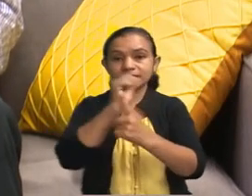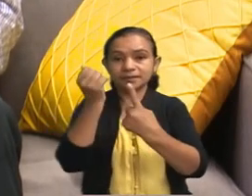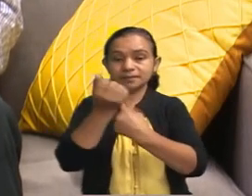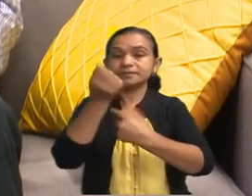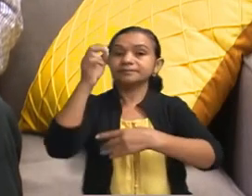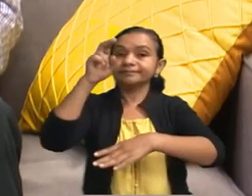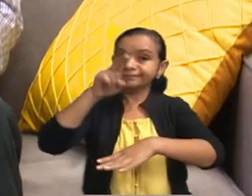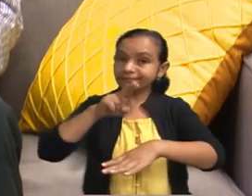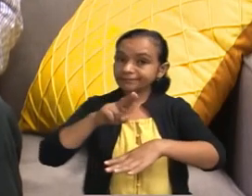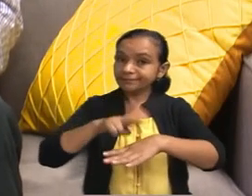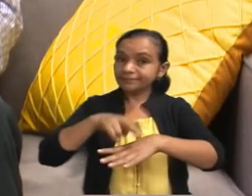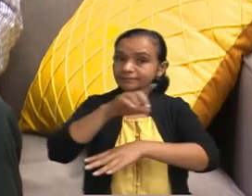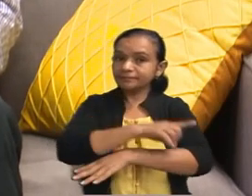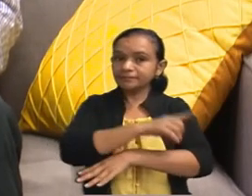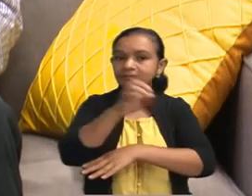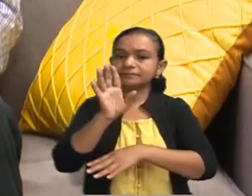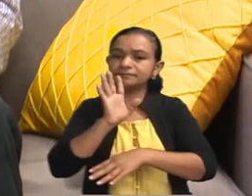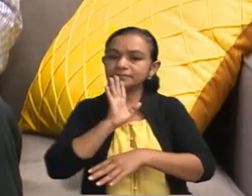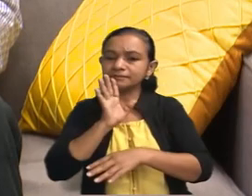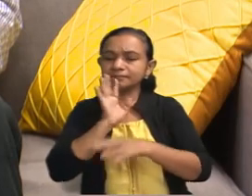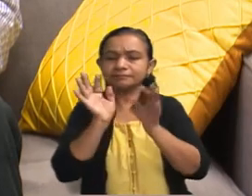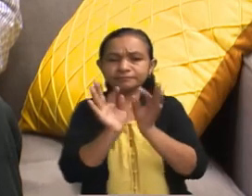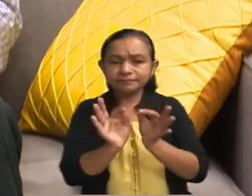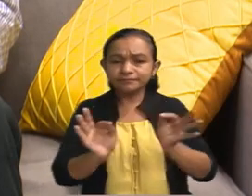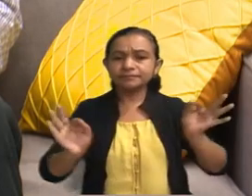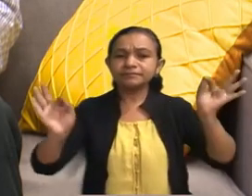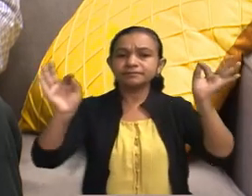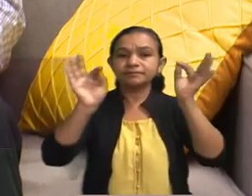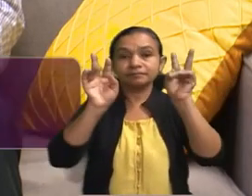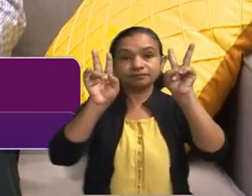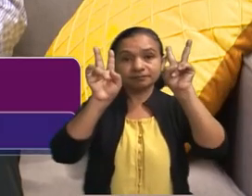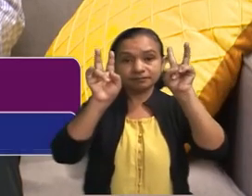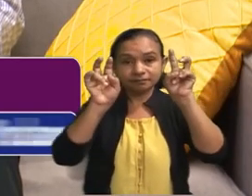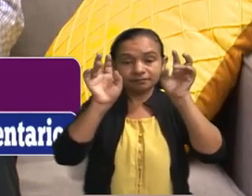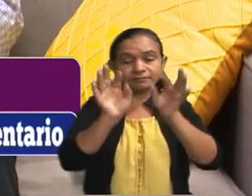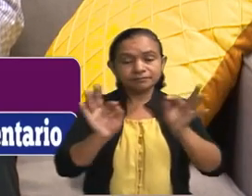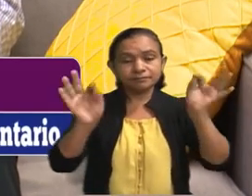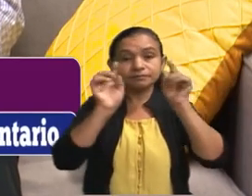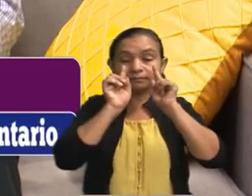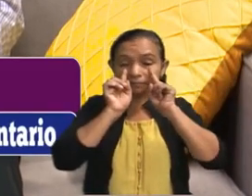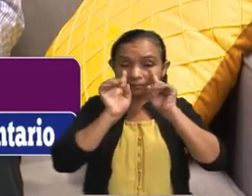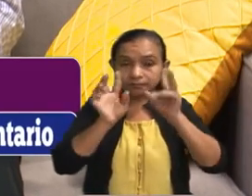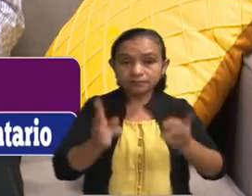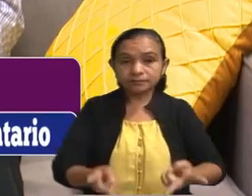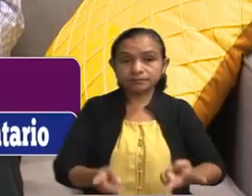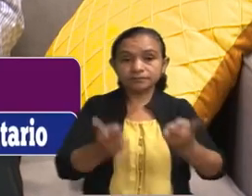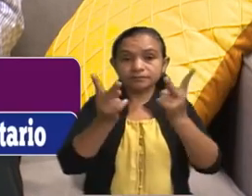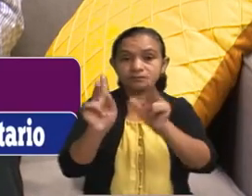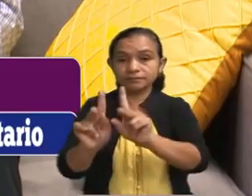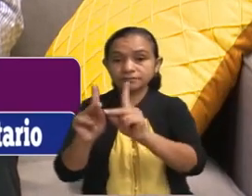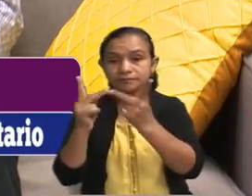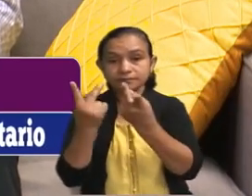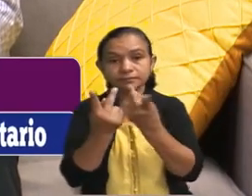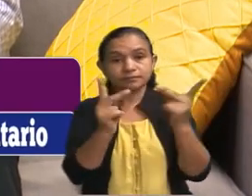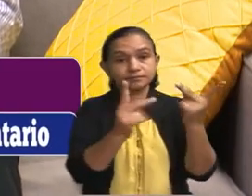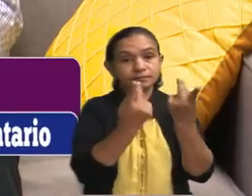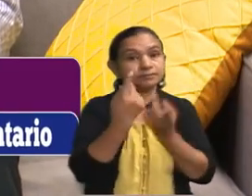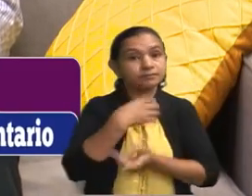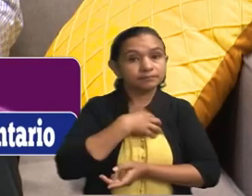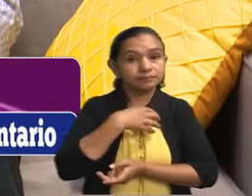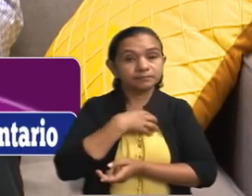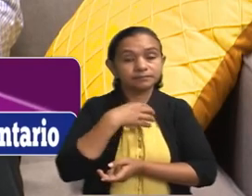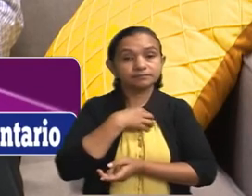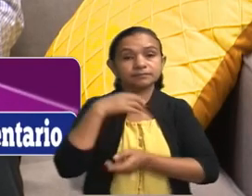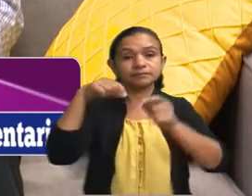esta oportunidad, una conversación muy importante sobre temas vitales para preservar la vida de nuestros pueblos, en este caso. Hoy estaremos